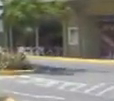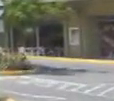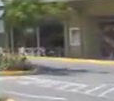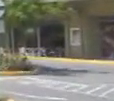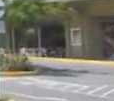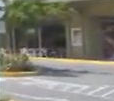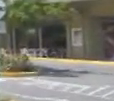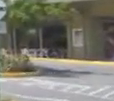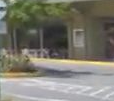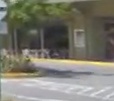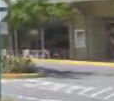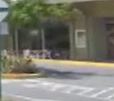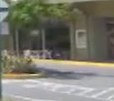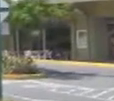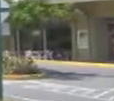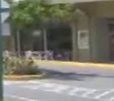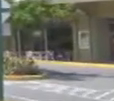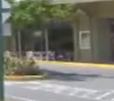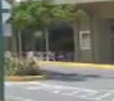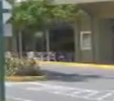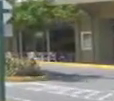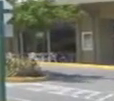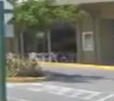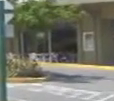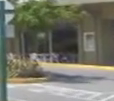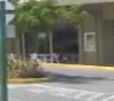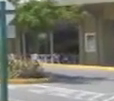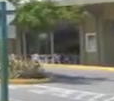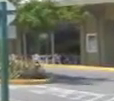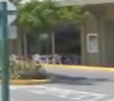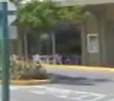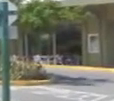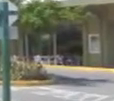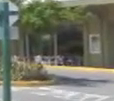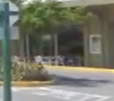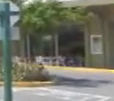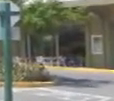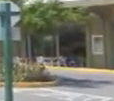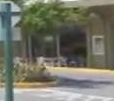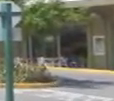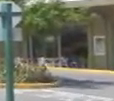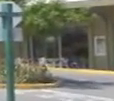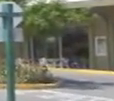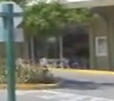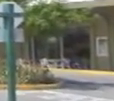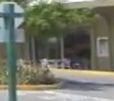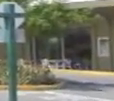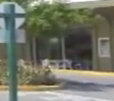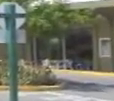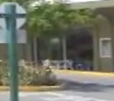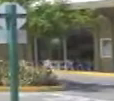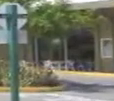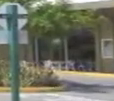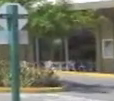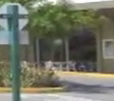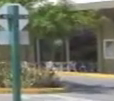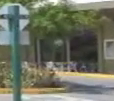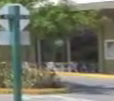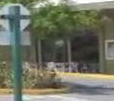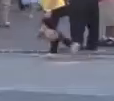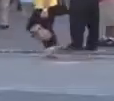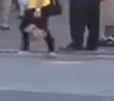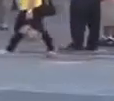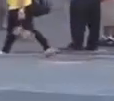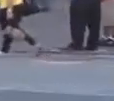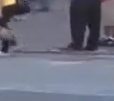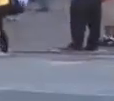propuesta, como la SUTEL y cámaras empresariales, creen que con esta medida se estaría mejorando la calidad del servicio, pues se evitaría que pocos usuarios acaparen